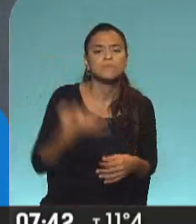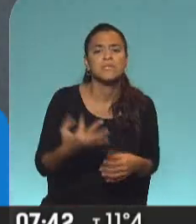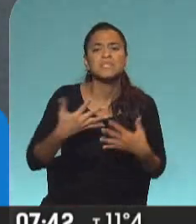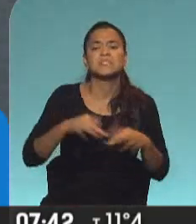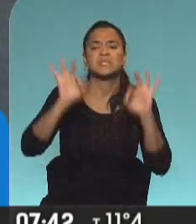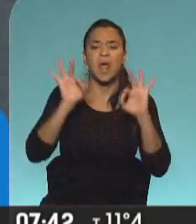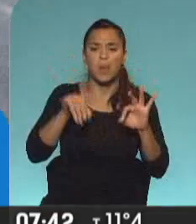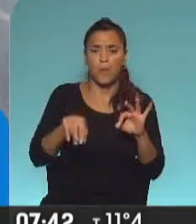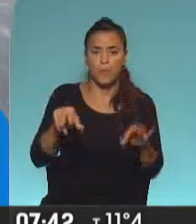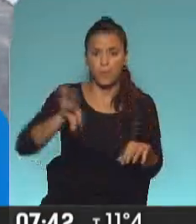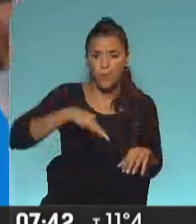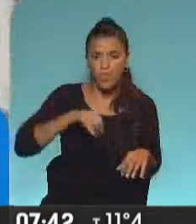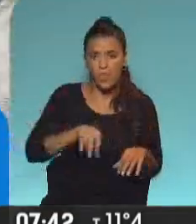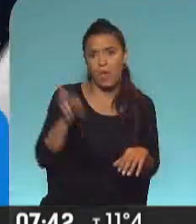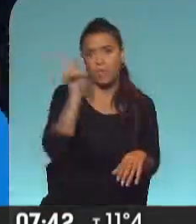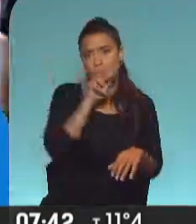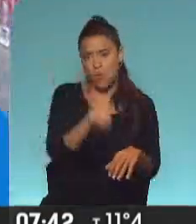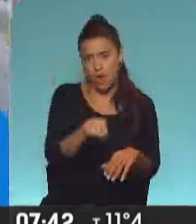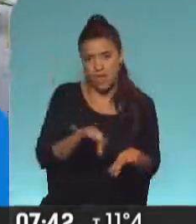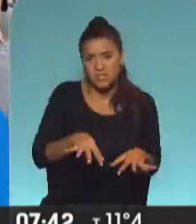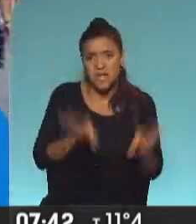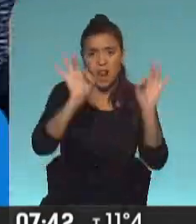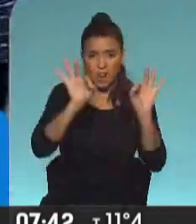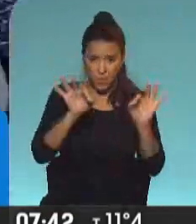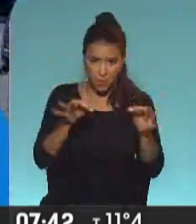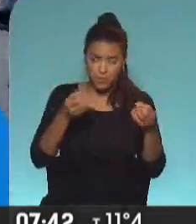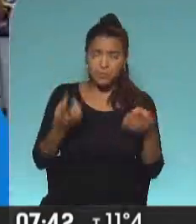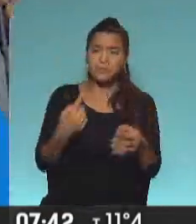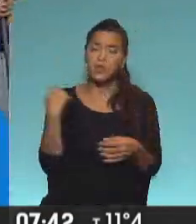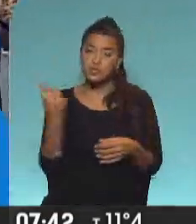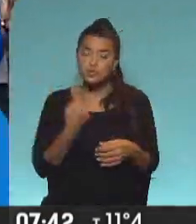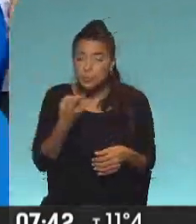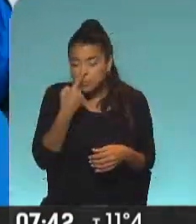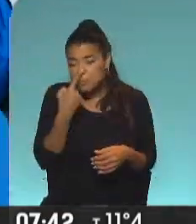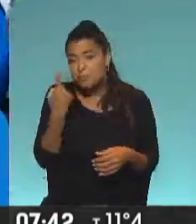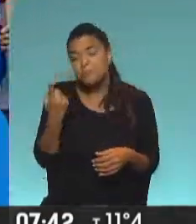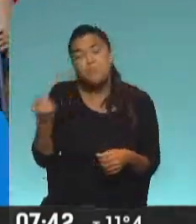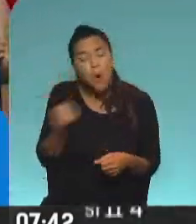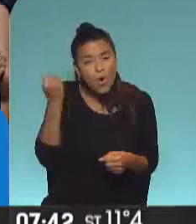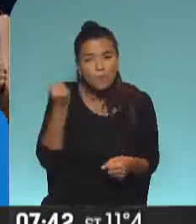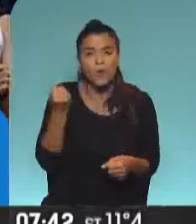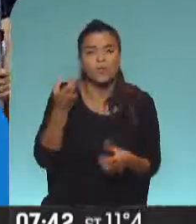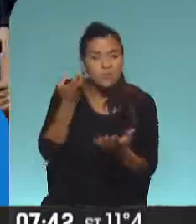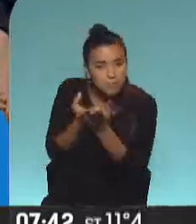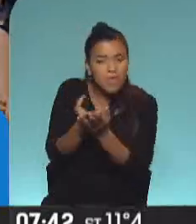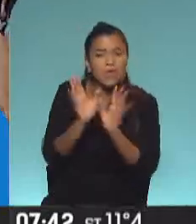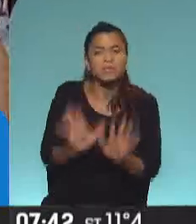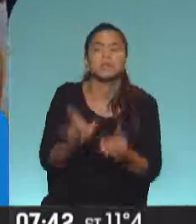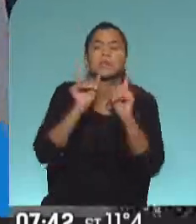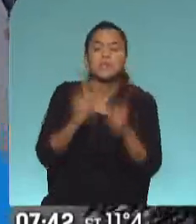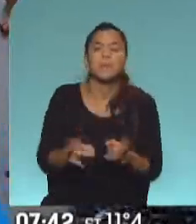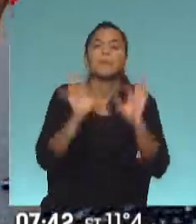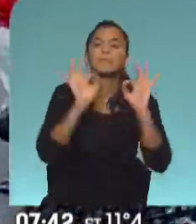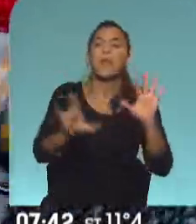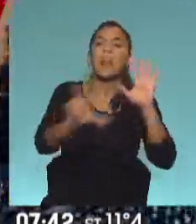vida de esas mujeres. En ese sentido nos parece muy importante exigir esto, como también la implementación completa